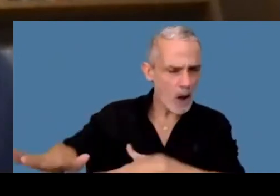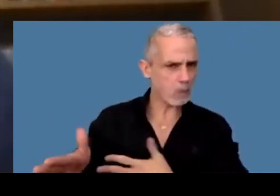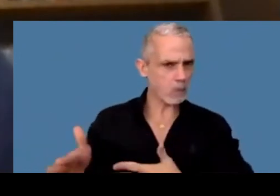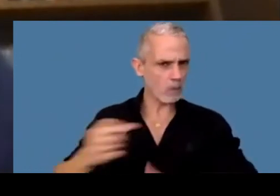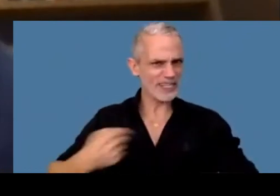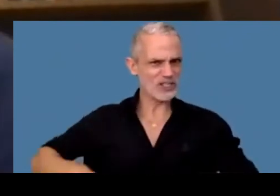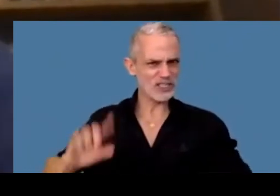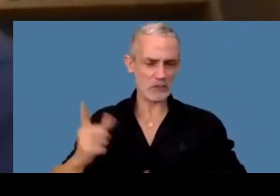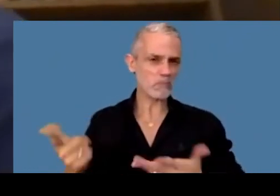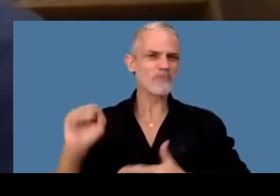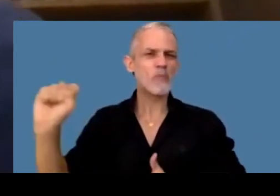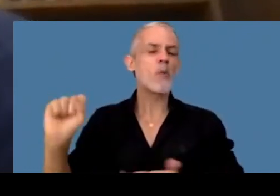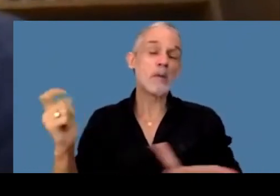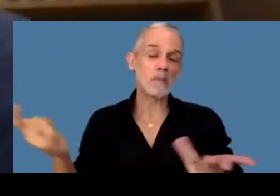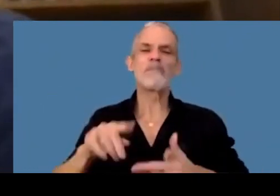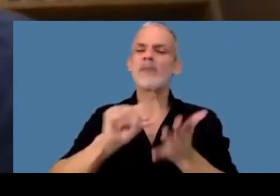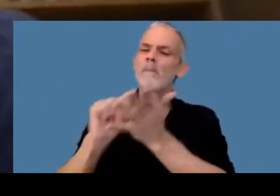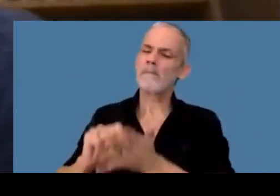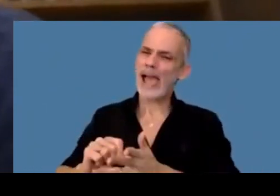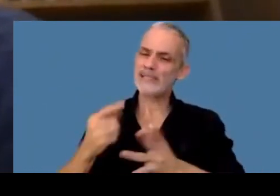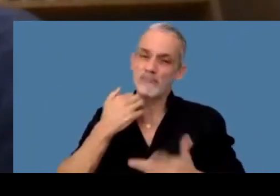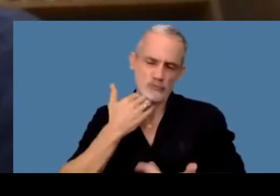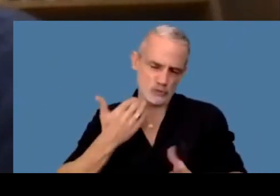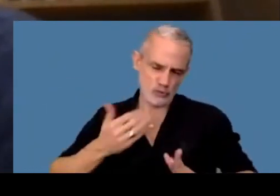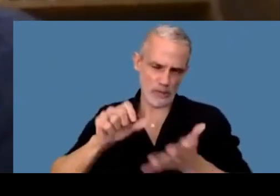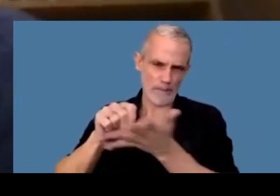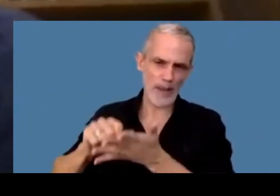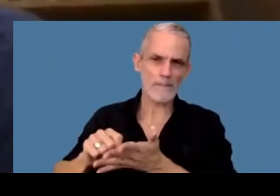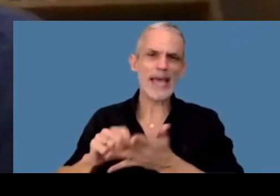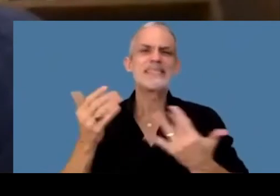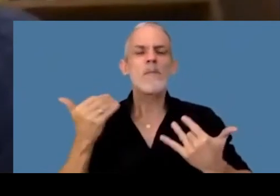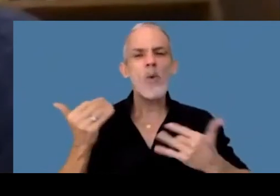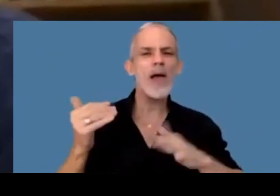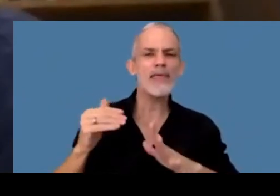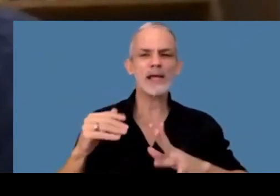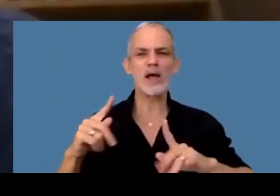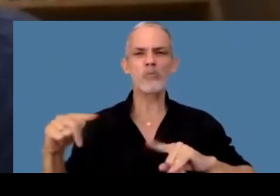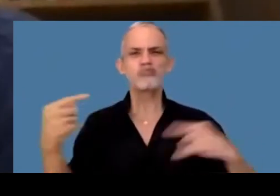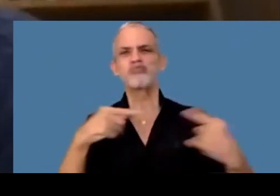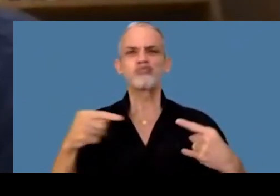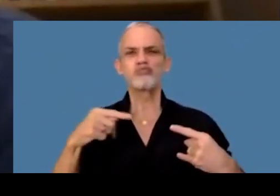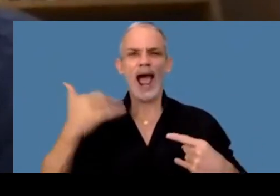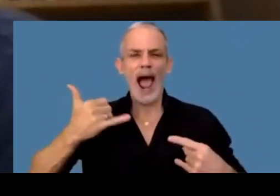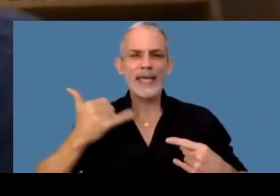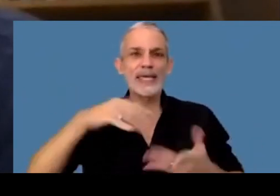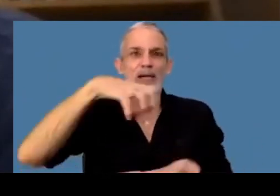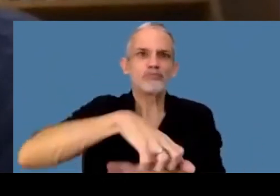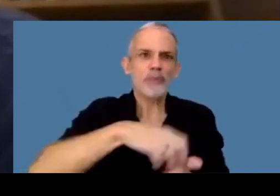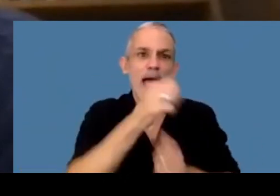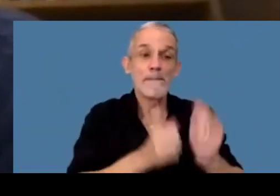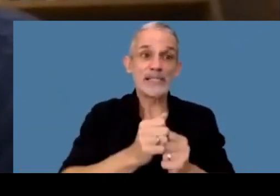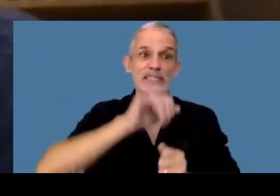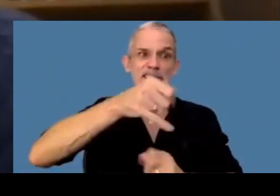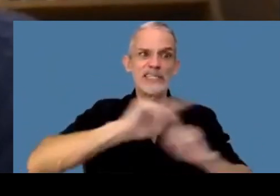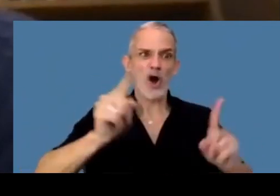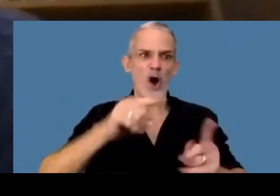yo no sé si los países se pueden disputar el establecimiento de empresas, y ahí creo que hay un error que nos hace